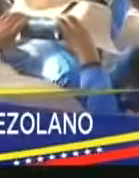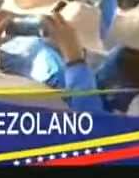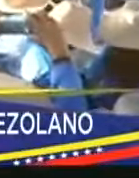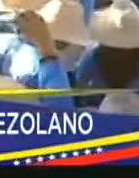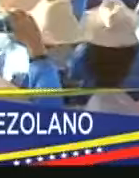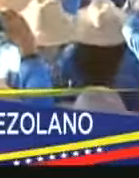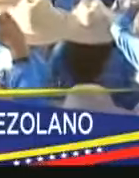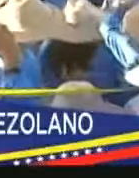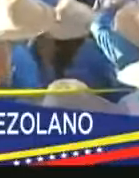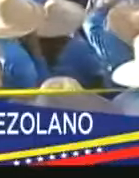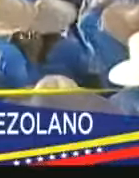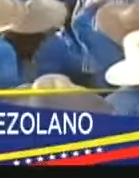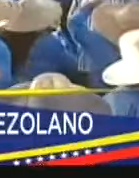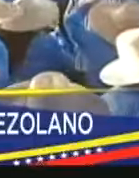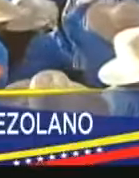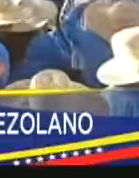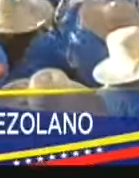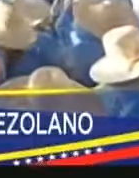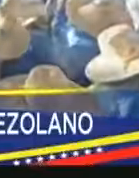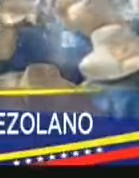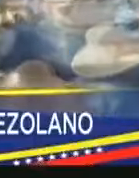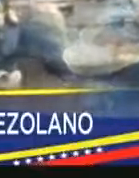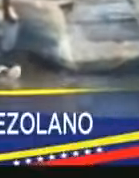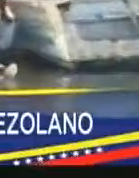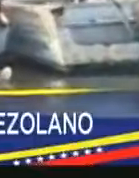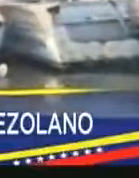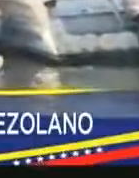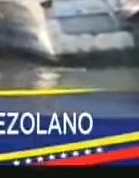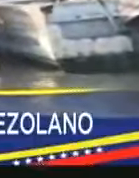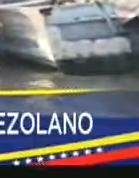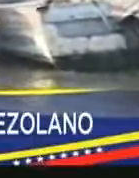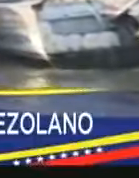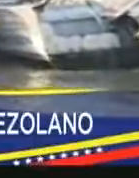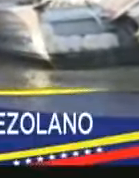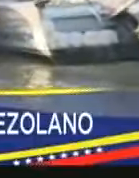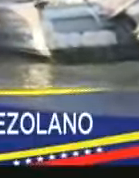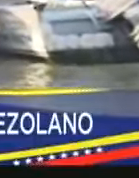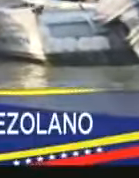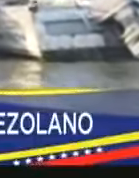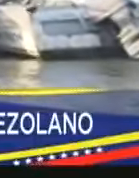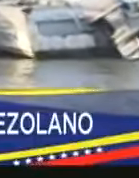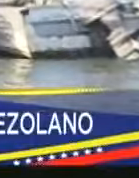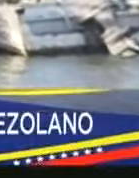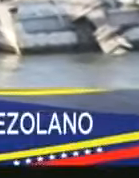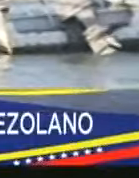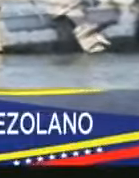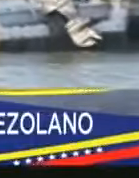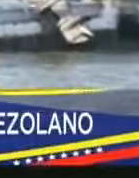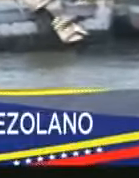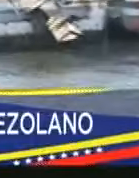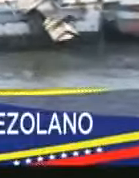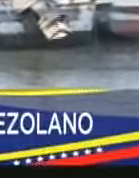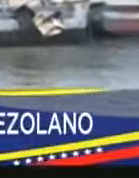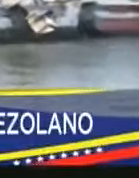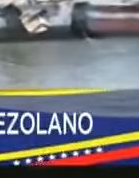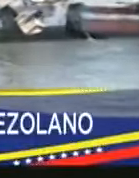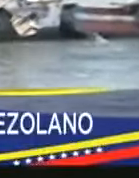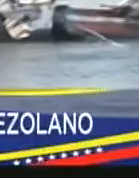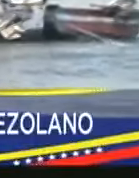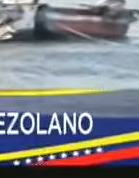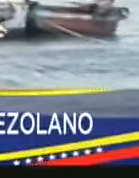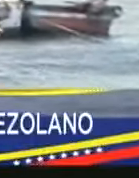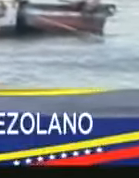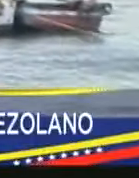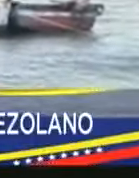ecosistemas marinos. La contaminación de los mares afecta directamente a nuestros peces y por ende al ser humano. Y esta política fue protagonista